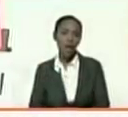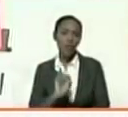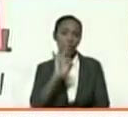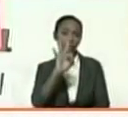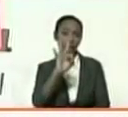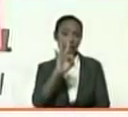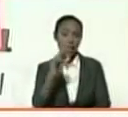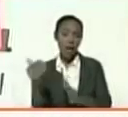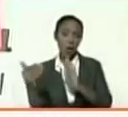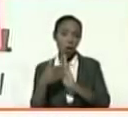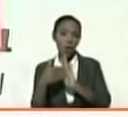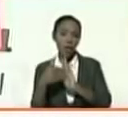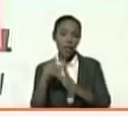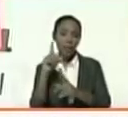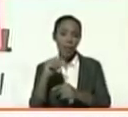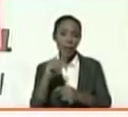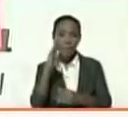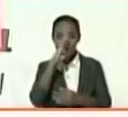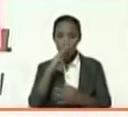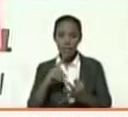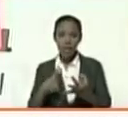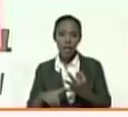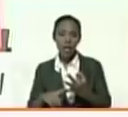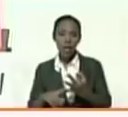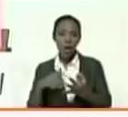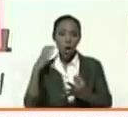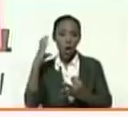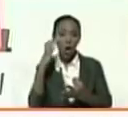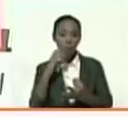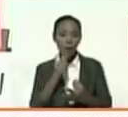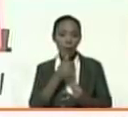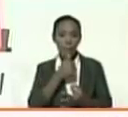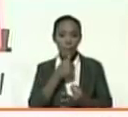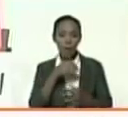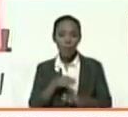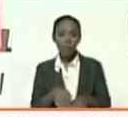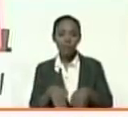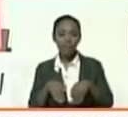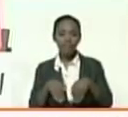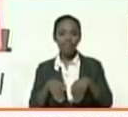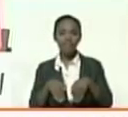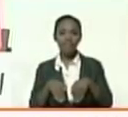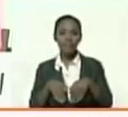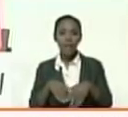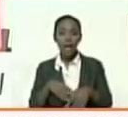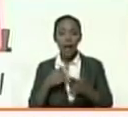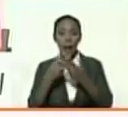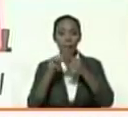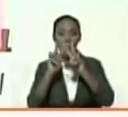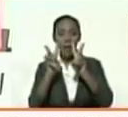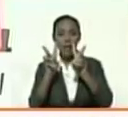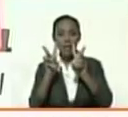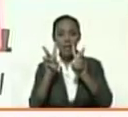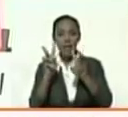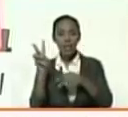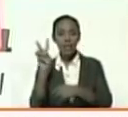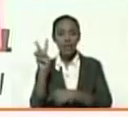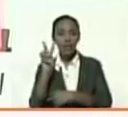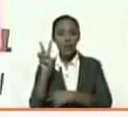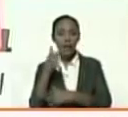Tres votaron en contra. Bolsonaro votó en contra y Colombia se abstuvo. Y la paz en Colombia, lo poquito de paz que hay en Colombia, es gracias a